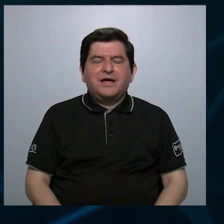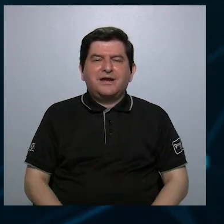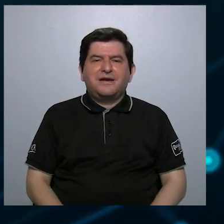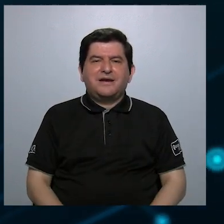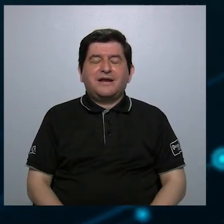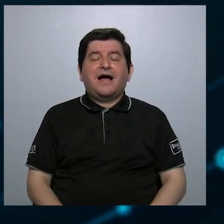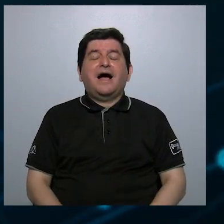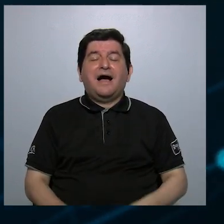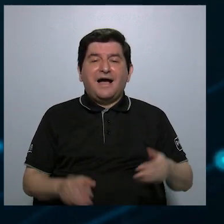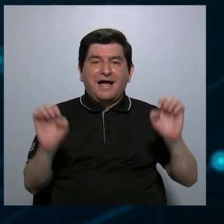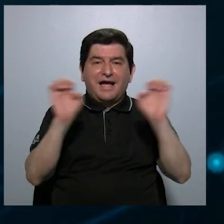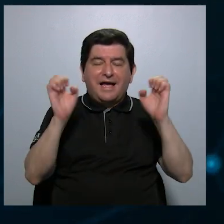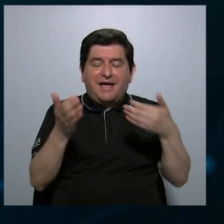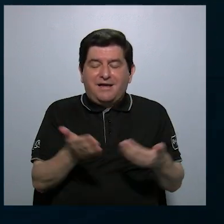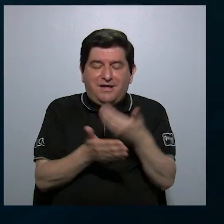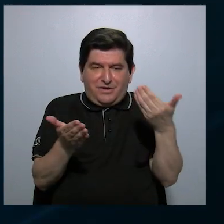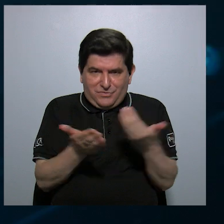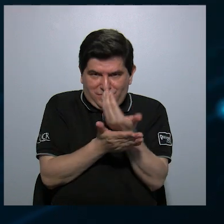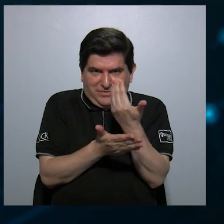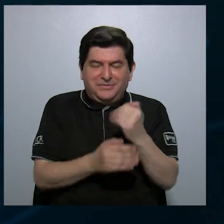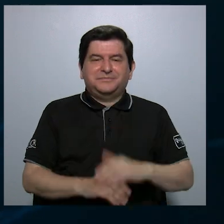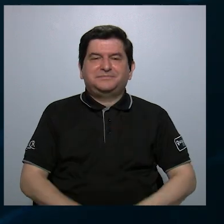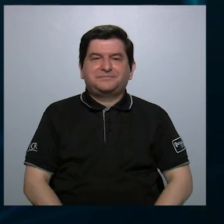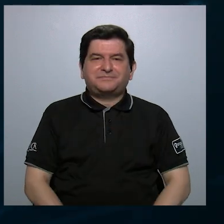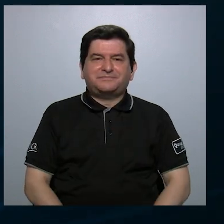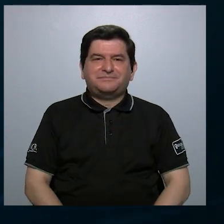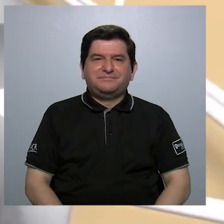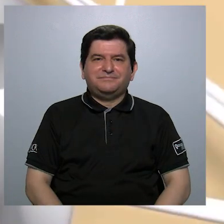por energías renovables.